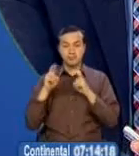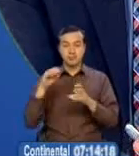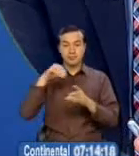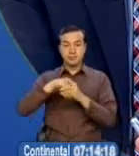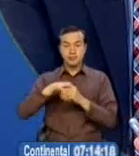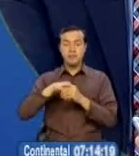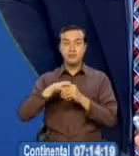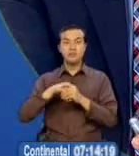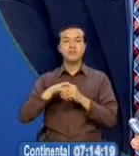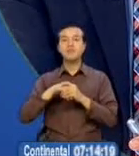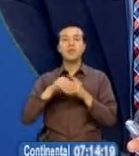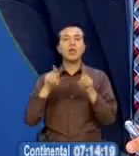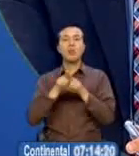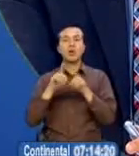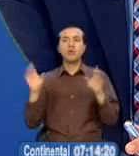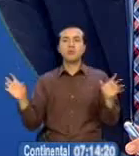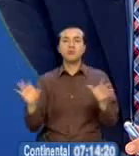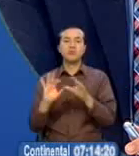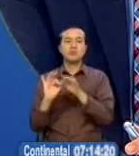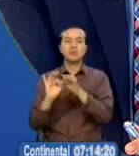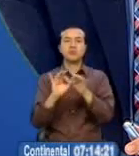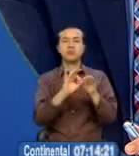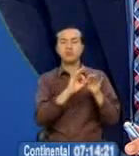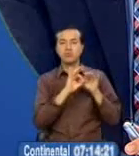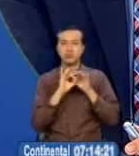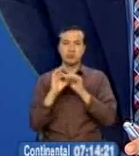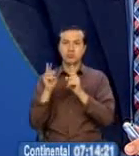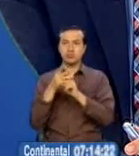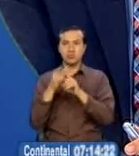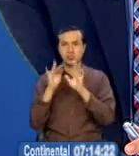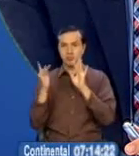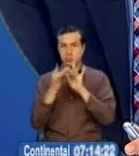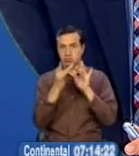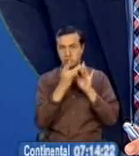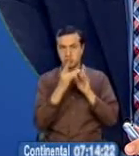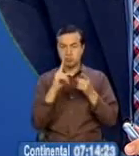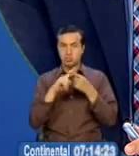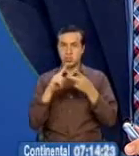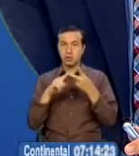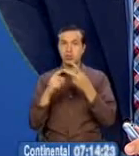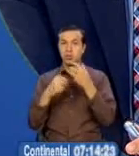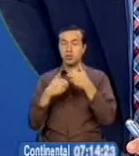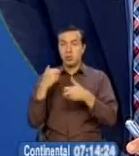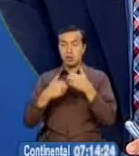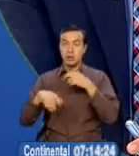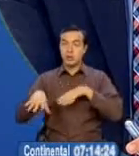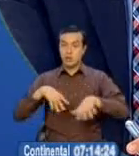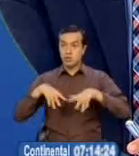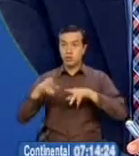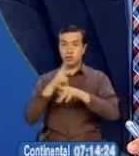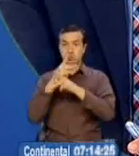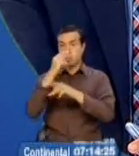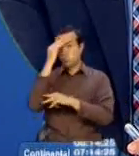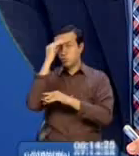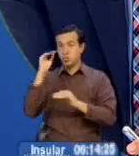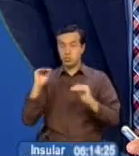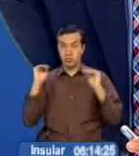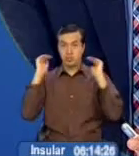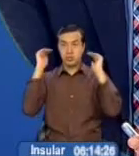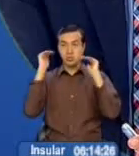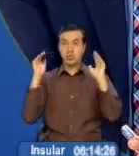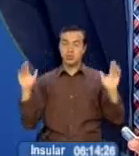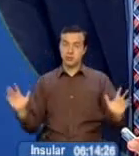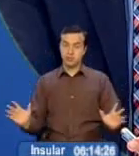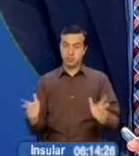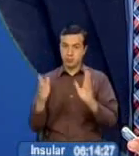red o vincularnos en red. De paso, esto es un problema de política general que el Consejo de Educación Superior debería